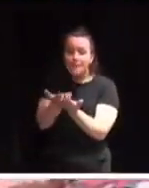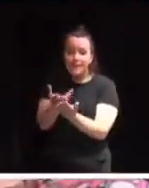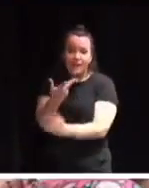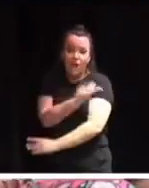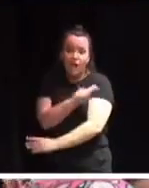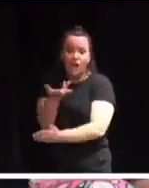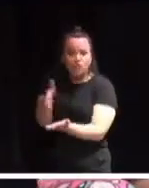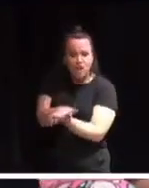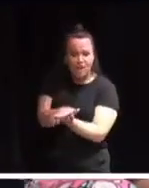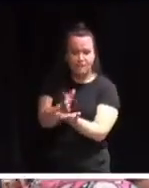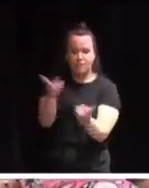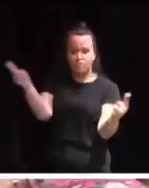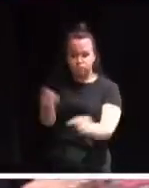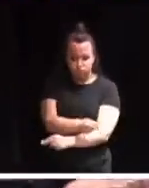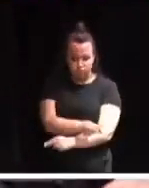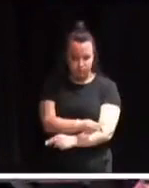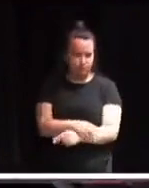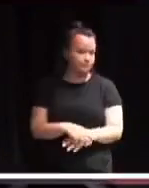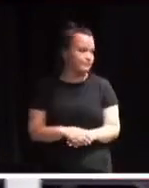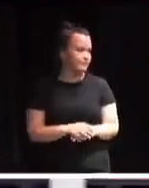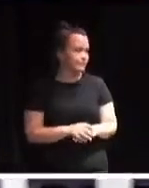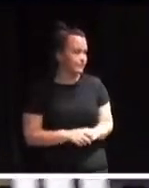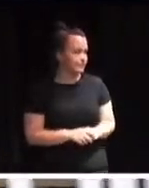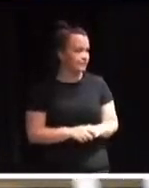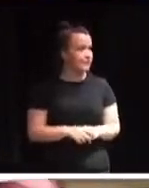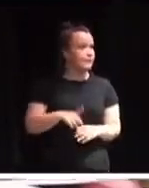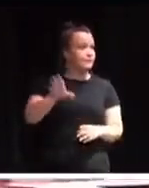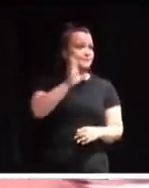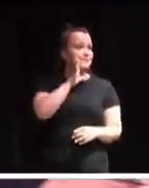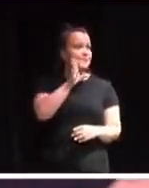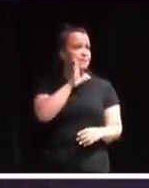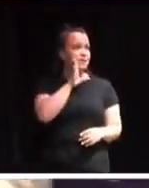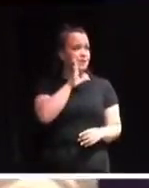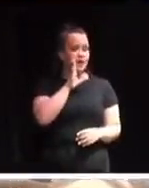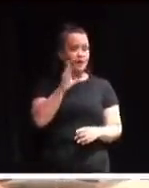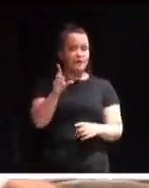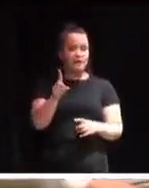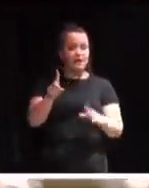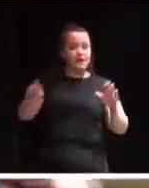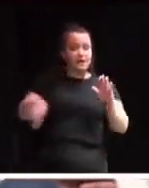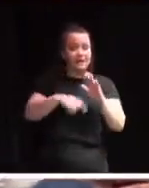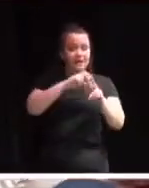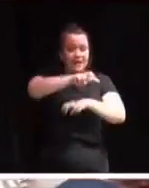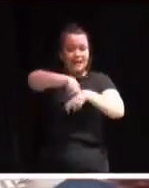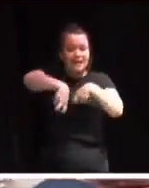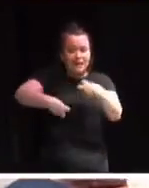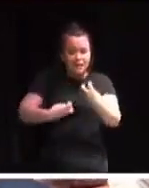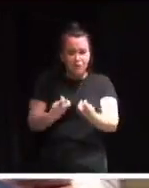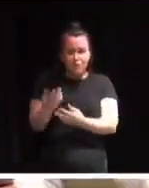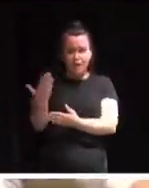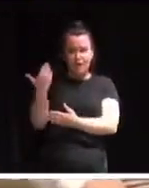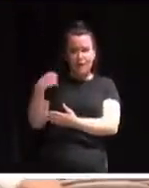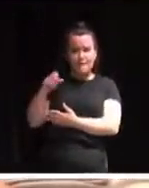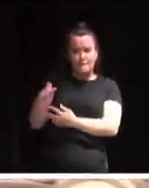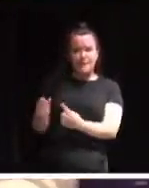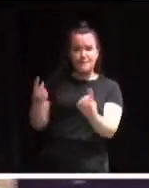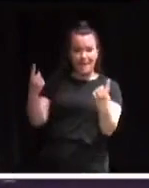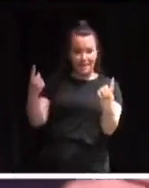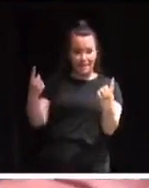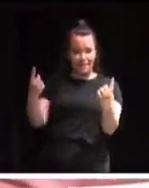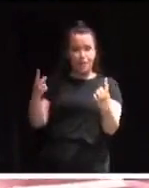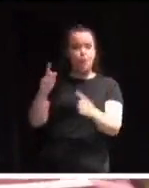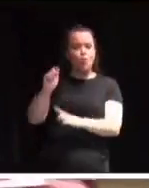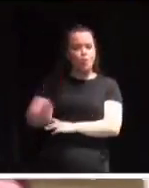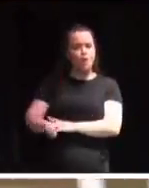ley de me democrática que por cierto antes de ayer por primera vez gracias a esa reforma una jueza va a llevar adelante